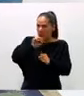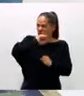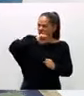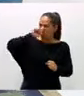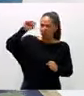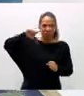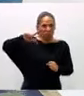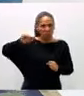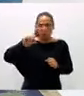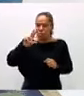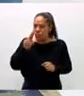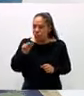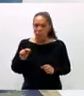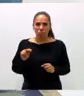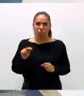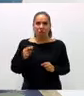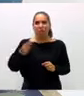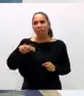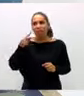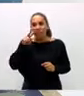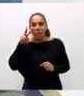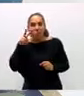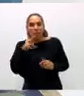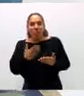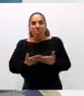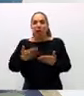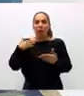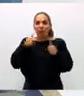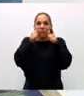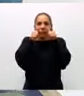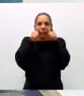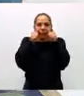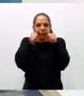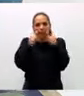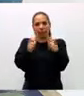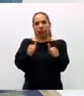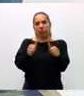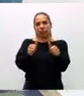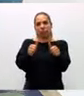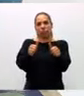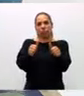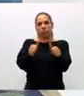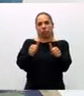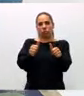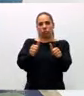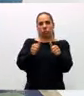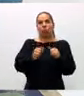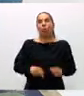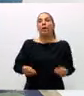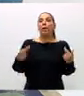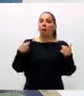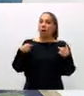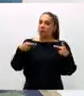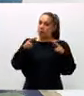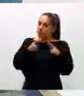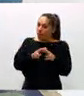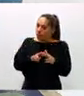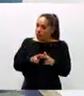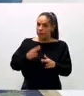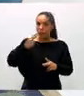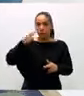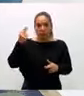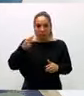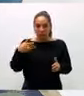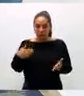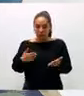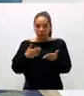de estos resentimientos incluso. Aquí otra vez vemos que no hay una intervención oportuna y se deja